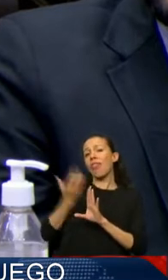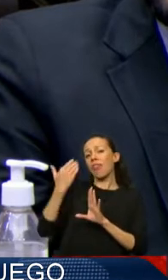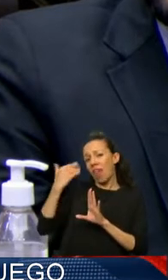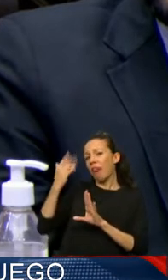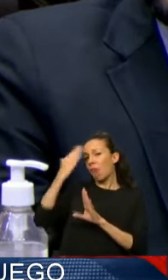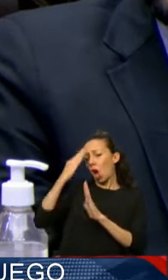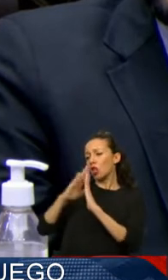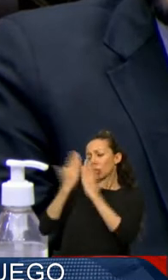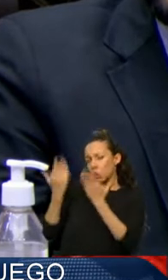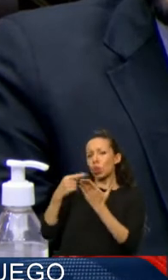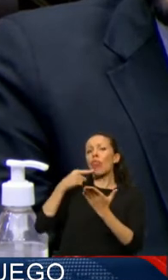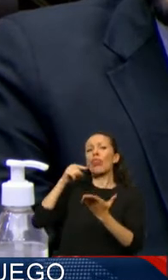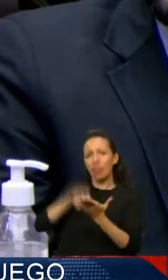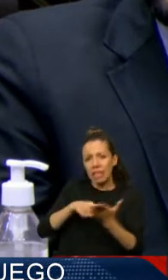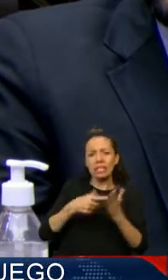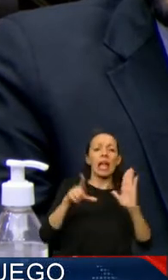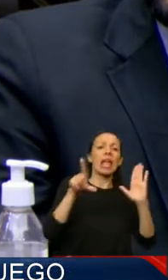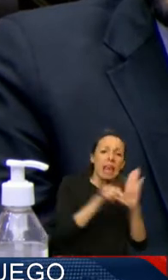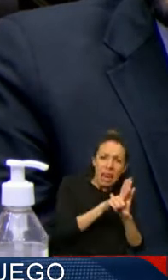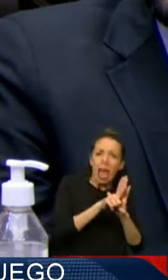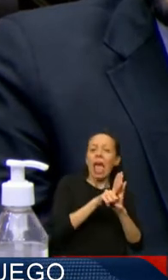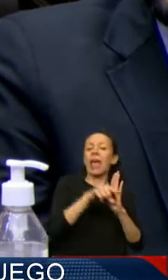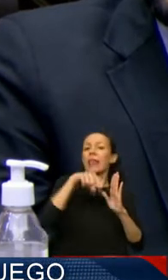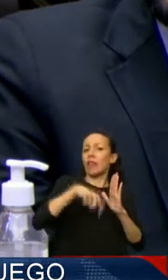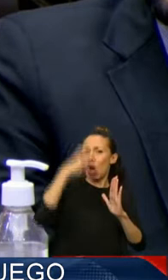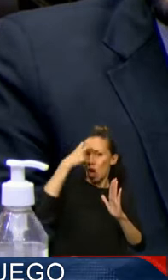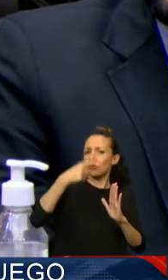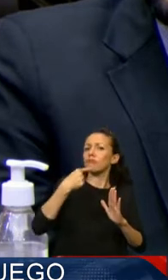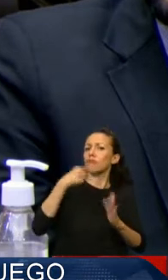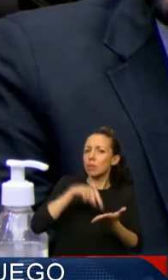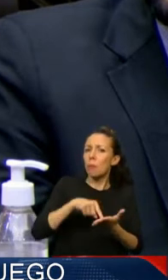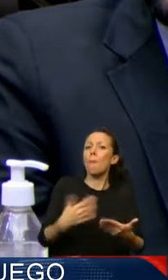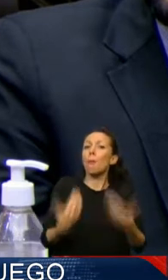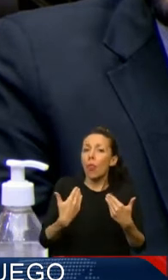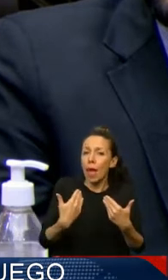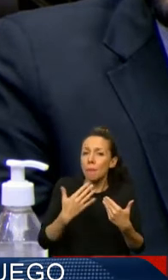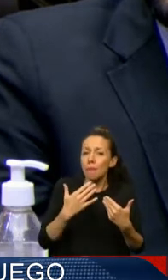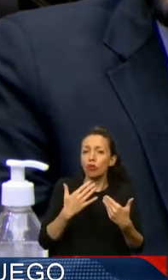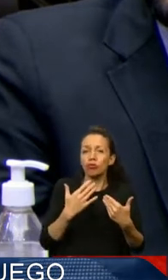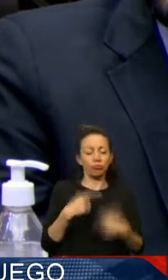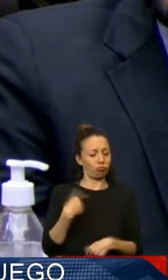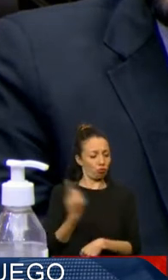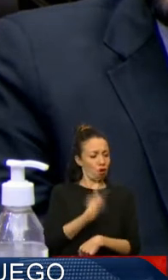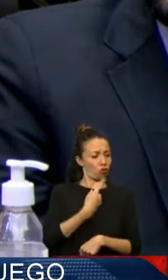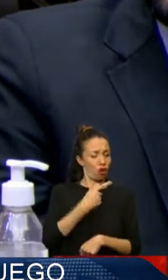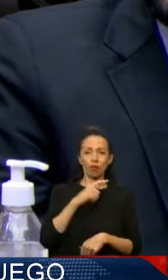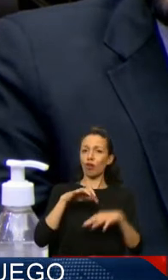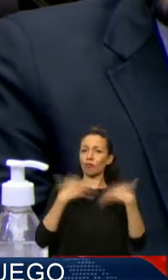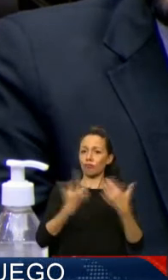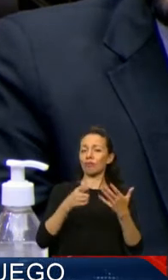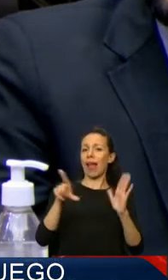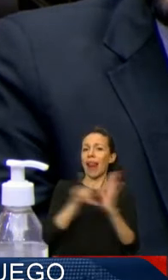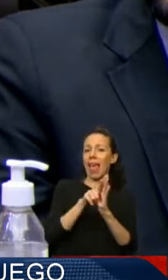Constitución Nacional como la ley que ha votado este Congreso nos da a los legisladores